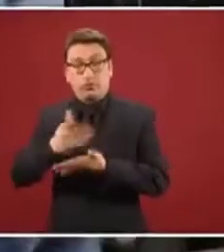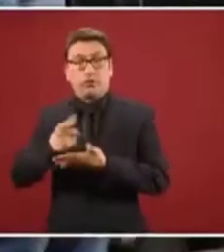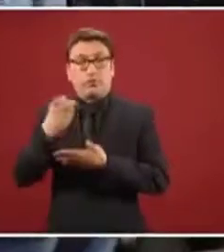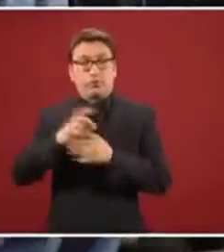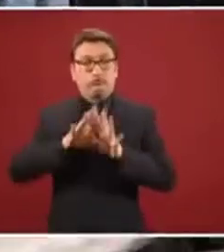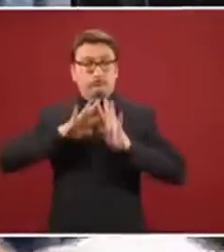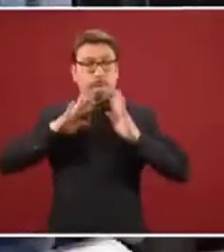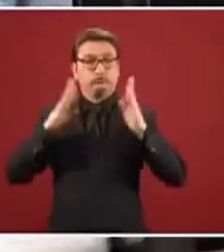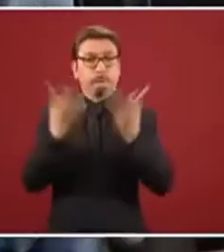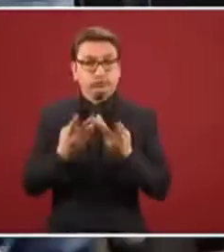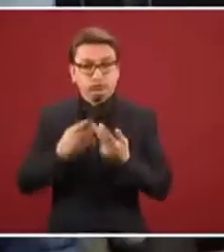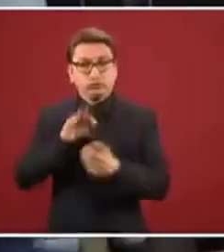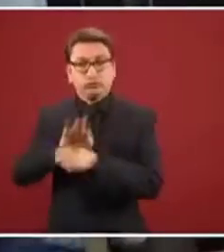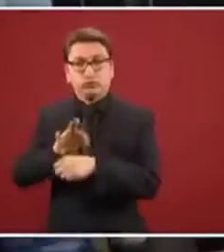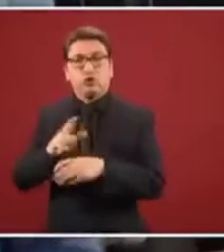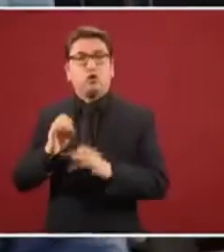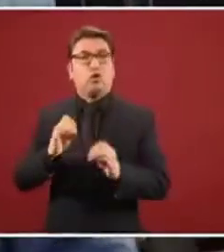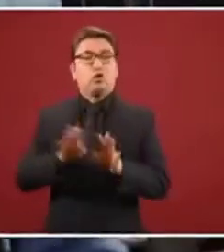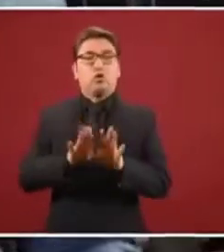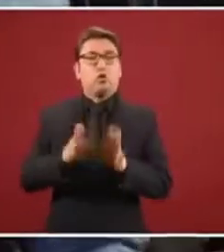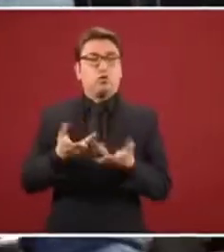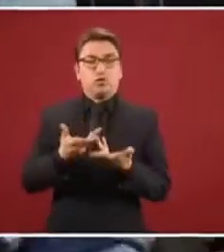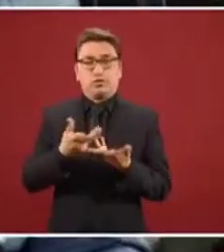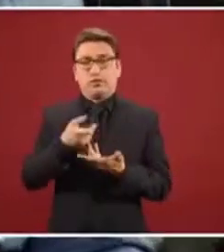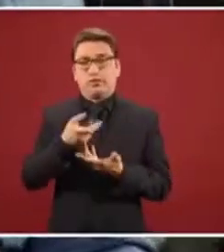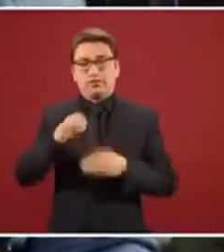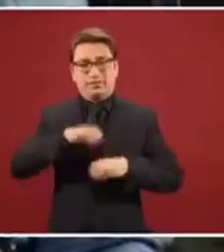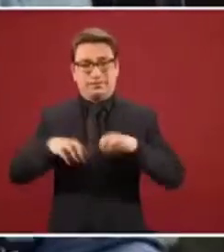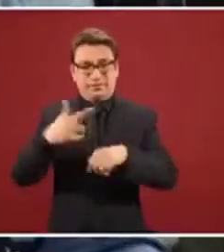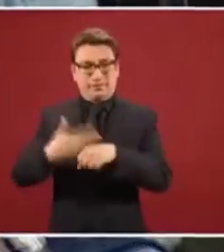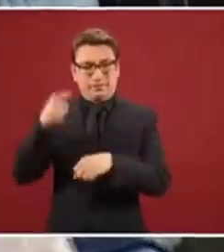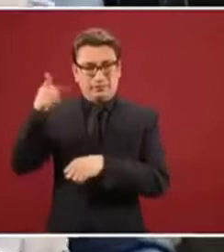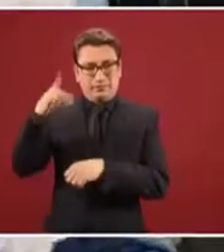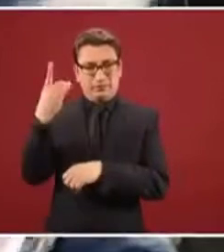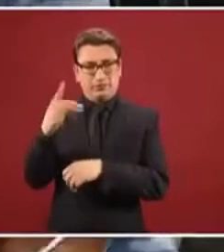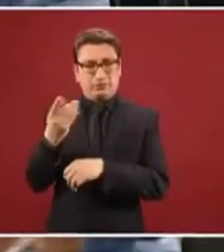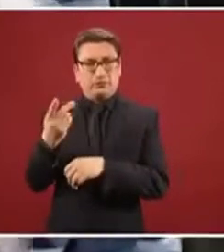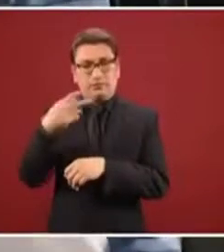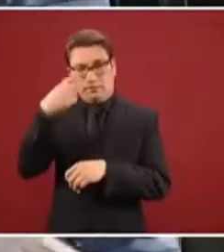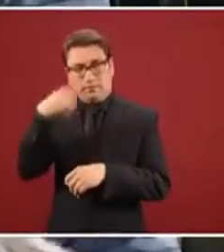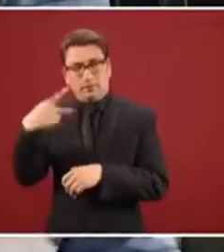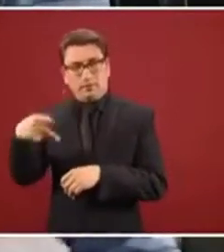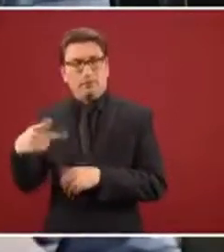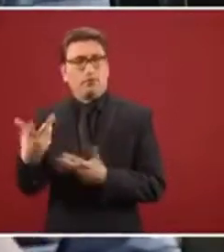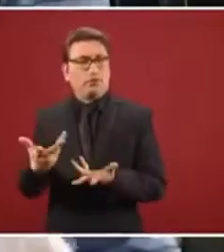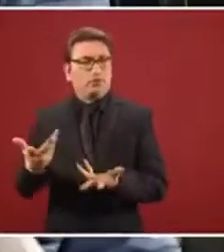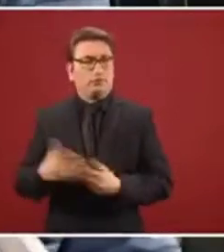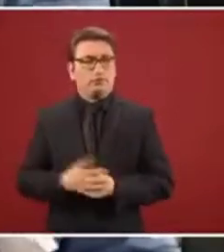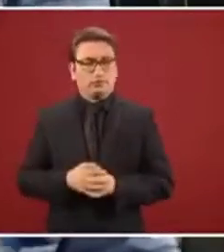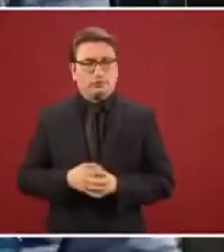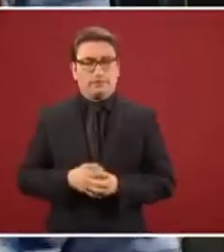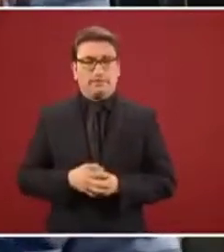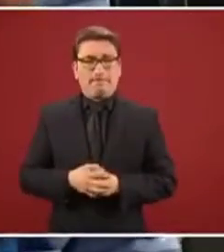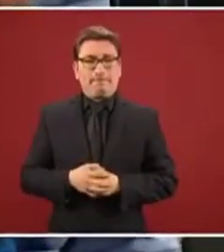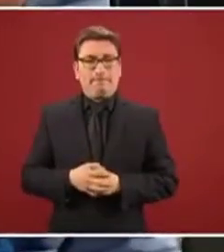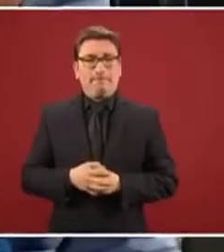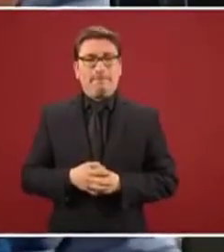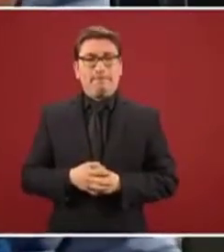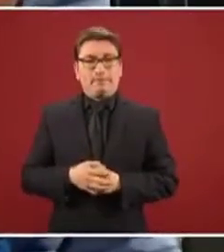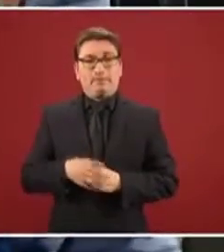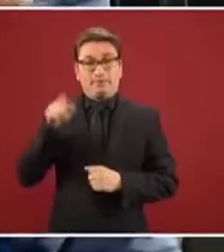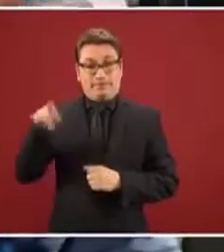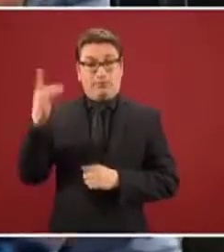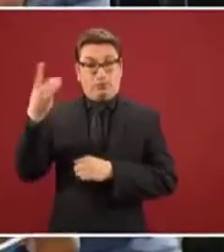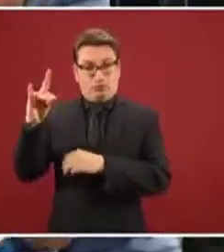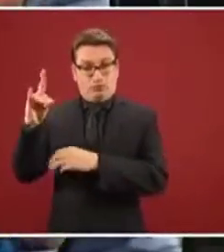vigilancia en torno a la embajada y eso por parte de lo que está ocurriendo en